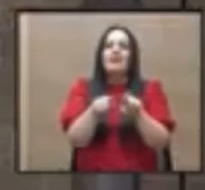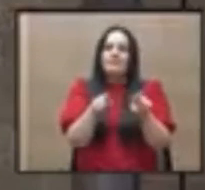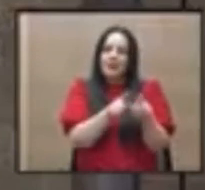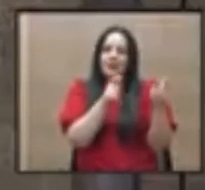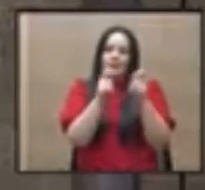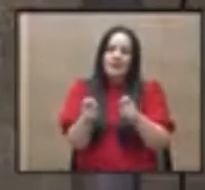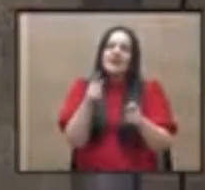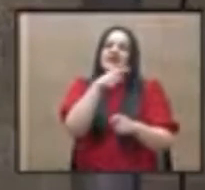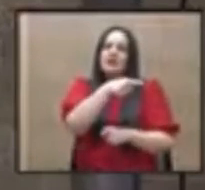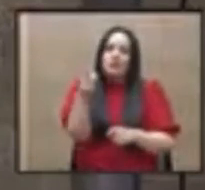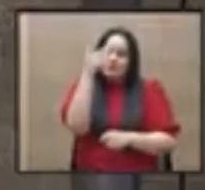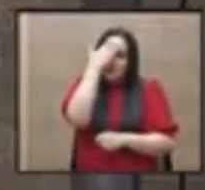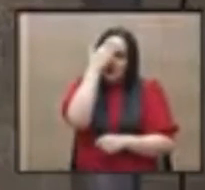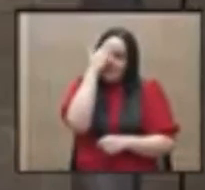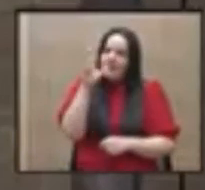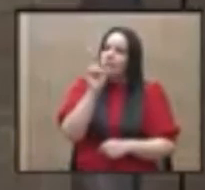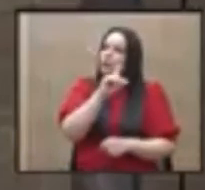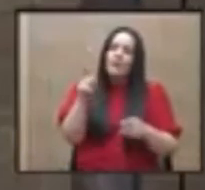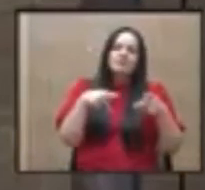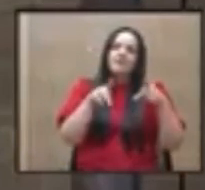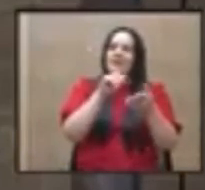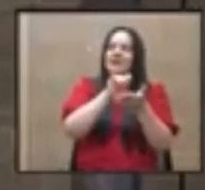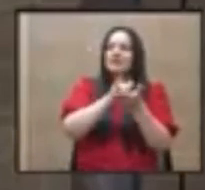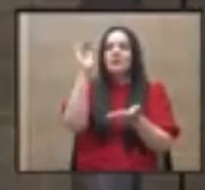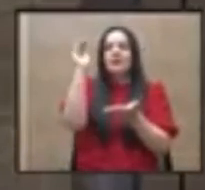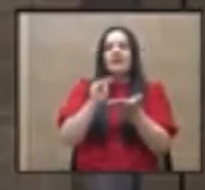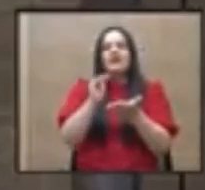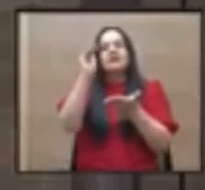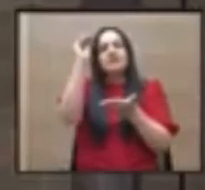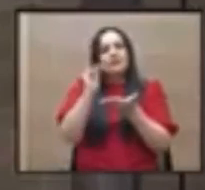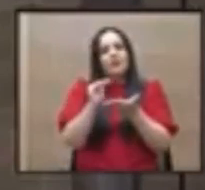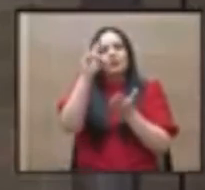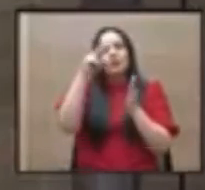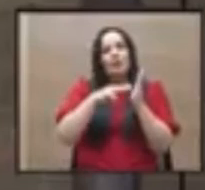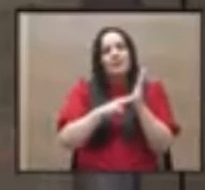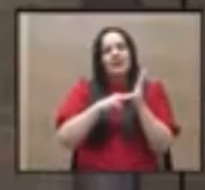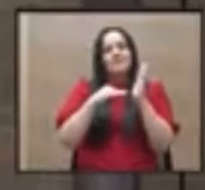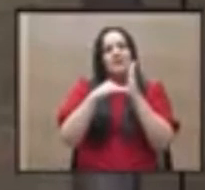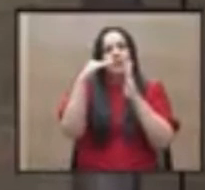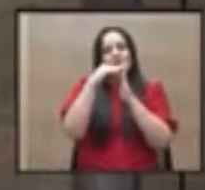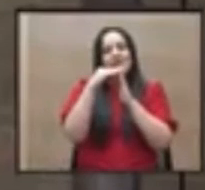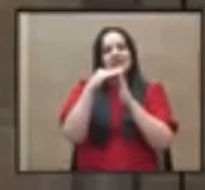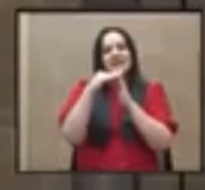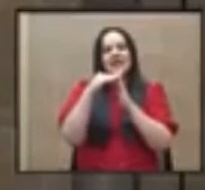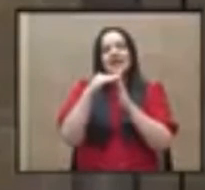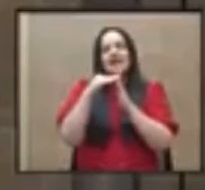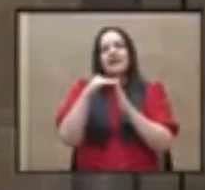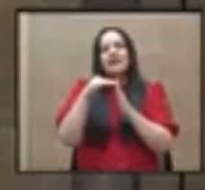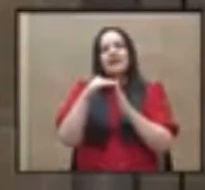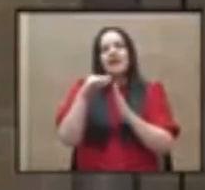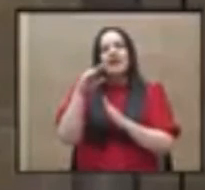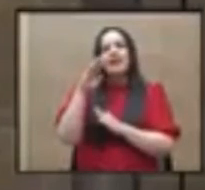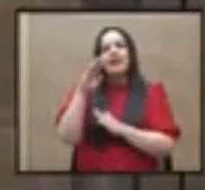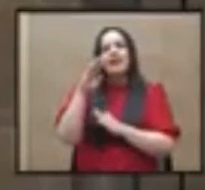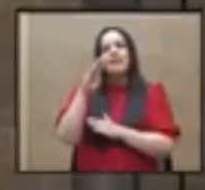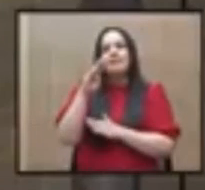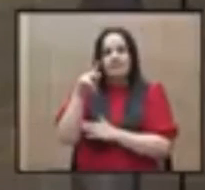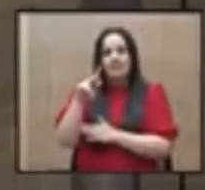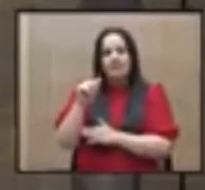esos recortes. Se recortan 2.000 millones en el MIVA para los bonos